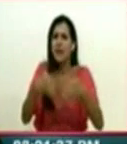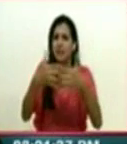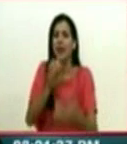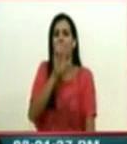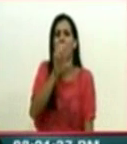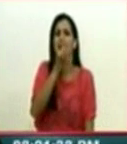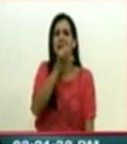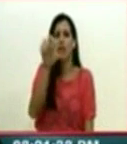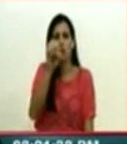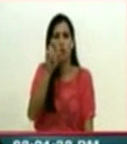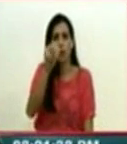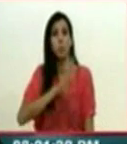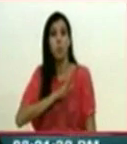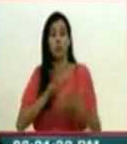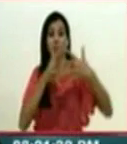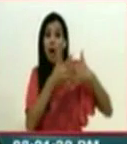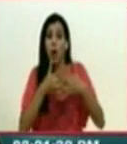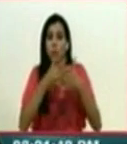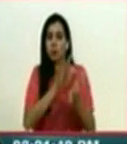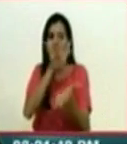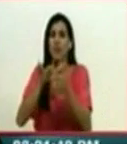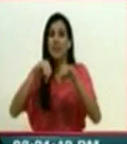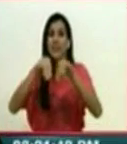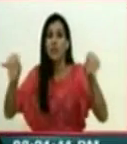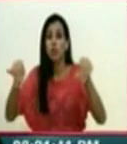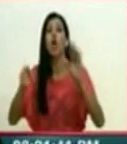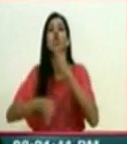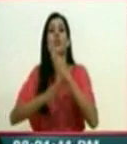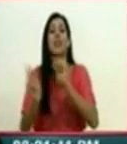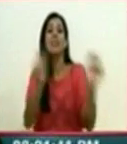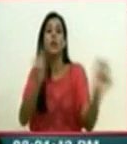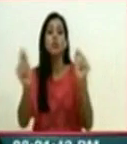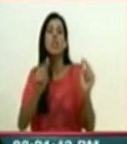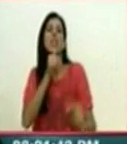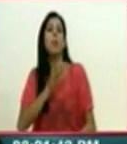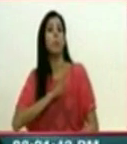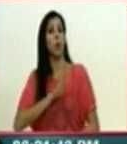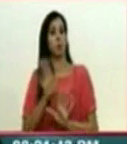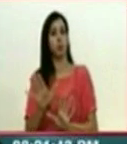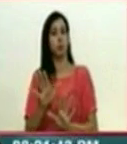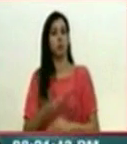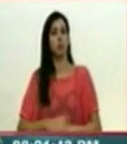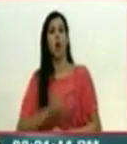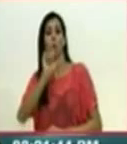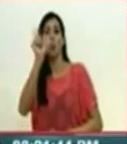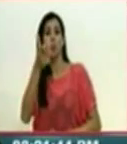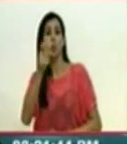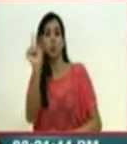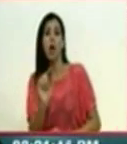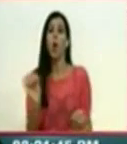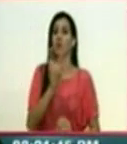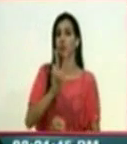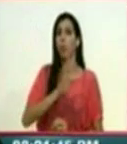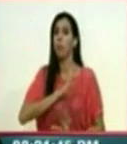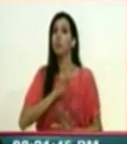esta transnacional estadounidense en territorio que está en reclamación. Esto es importante que quede muy claro. Hasta